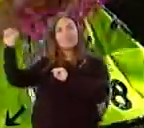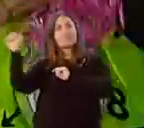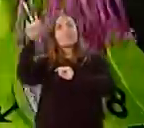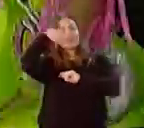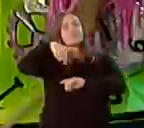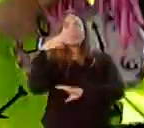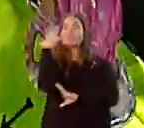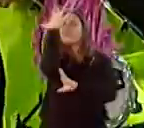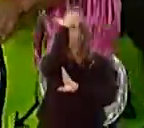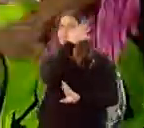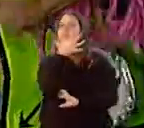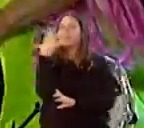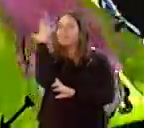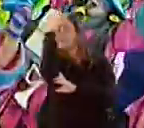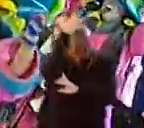en carnaval